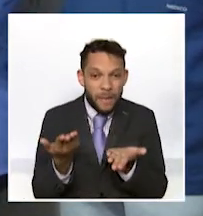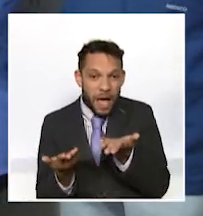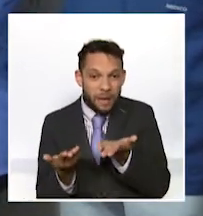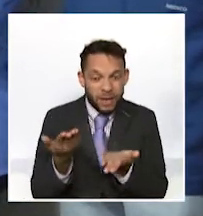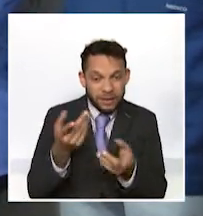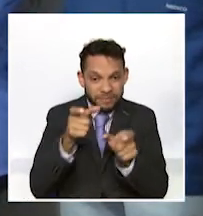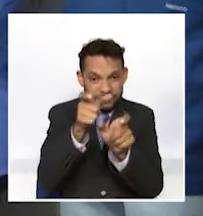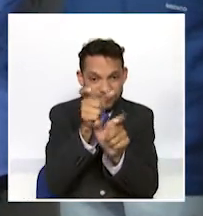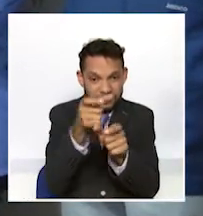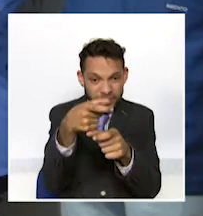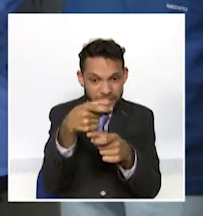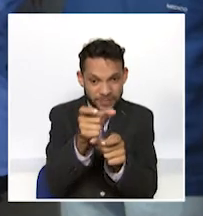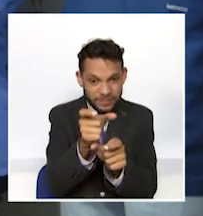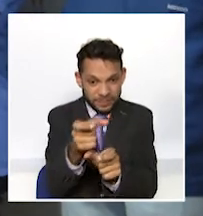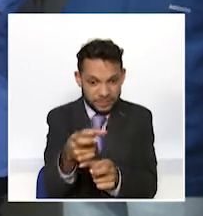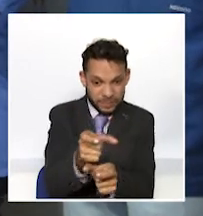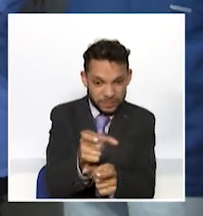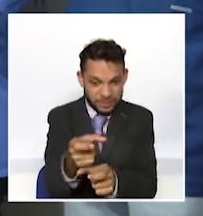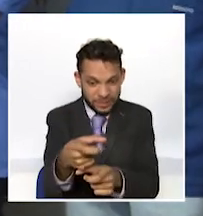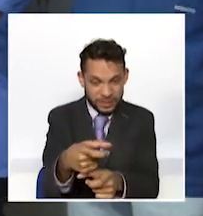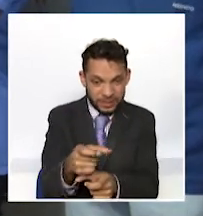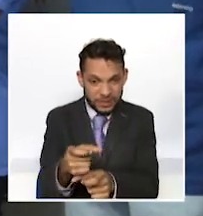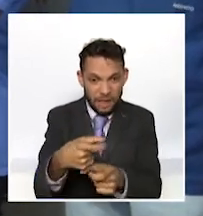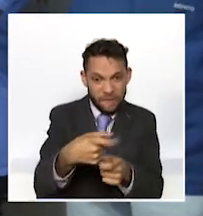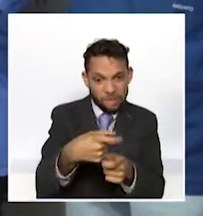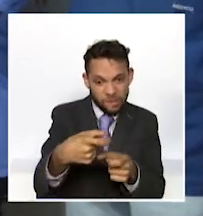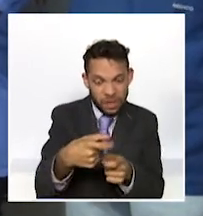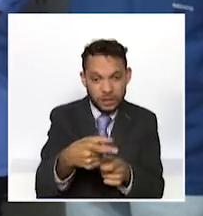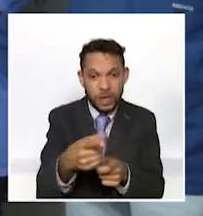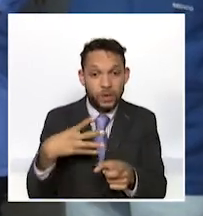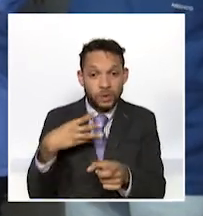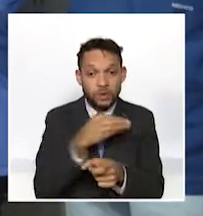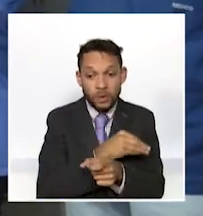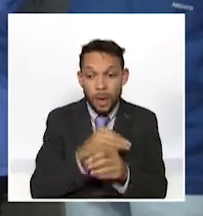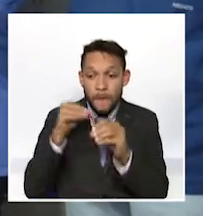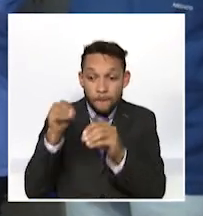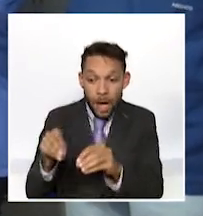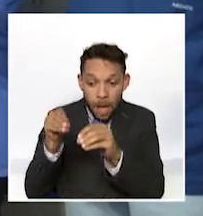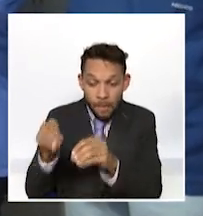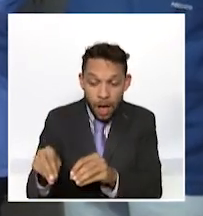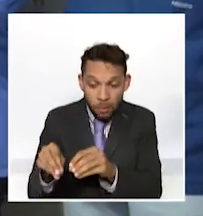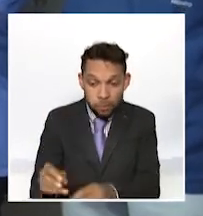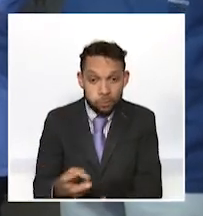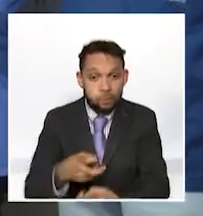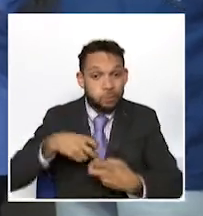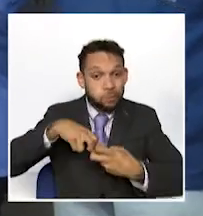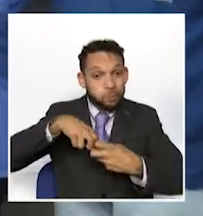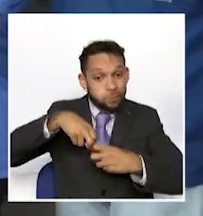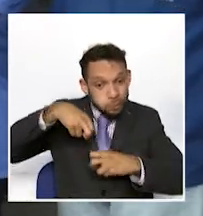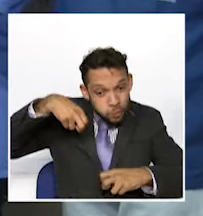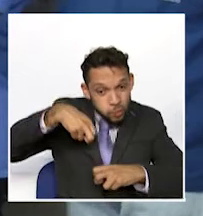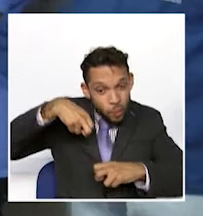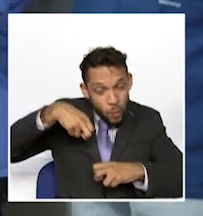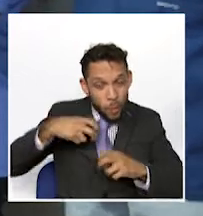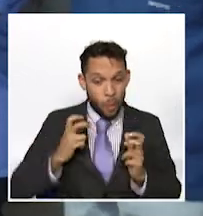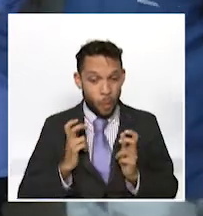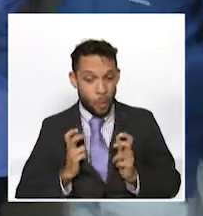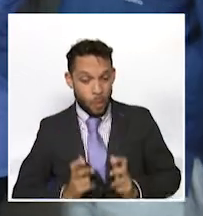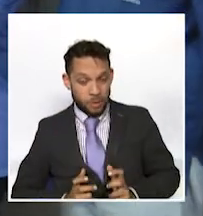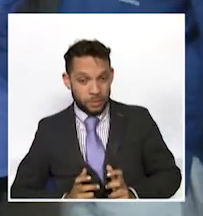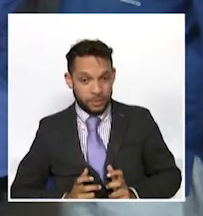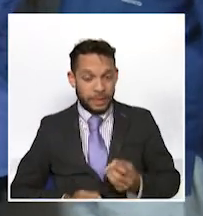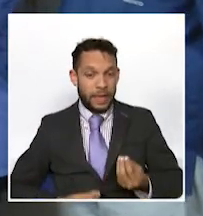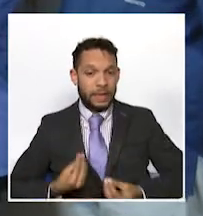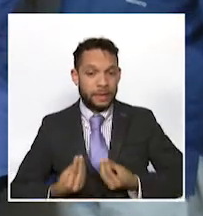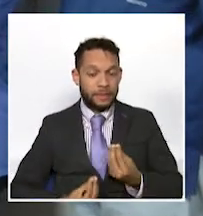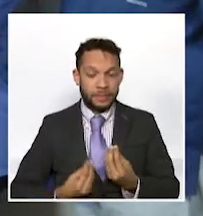vértebras? Empezar a inclinarse. Ahora, para nosotros poder liberar el agotamiento muscular que nos genera esa postura, pues simplemente descargamos